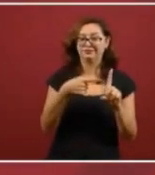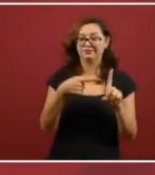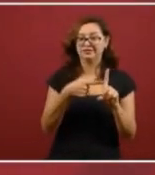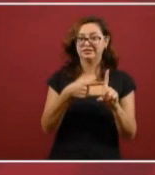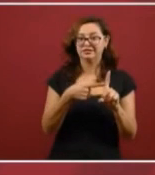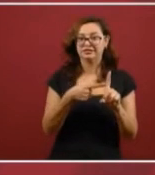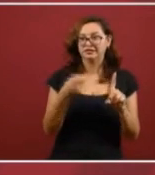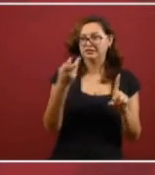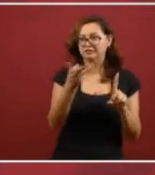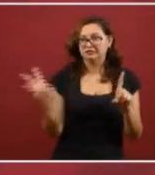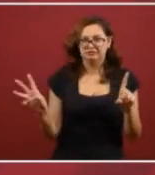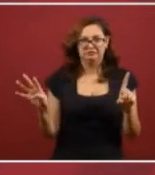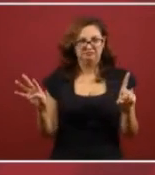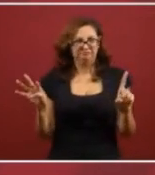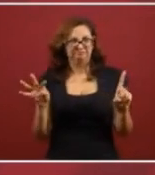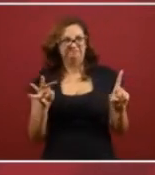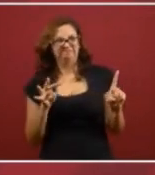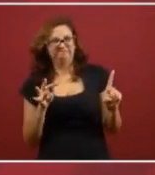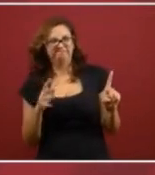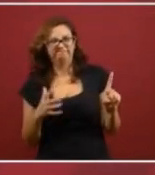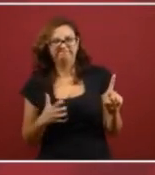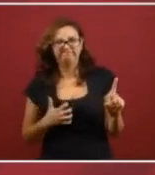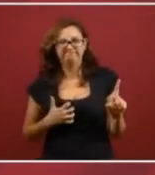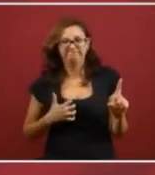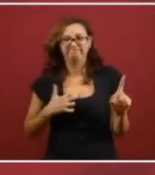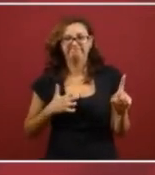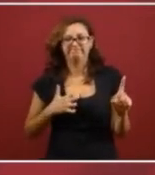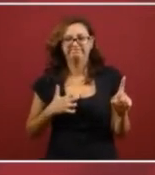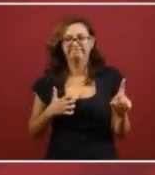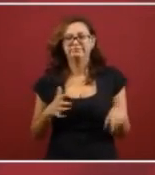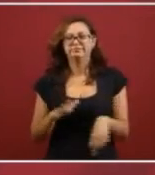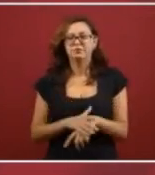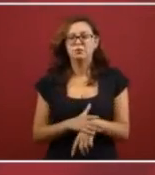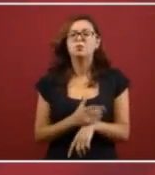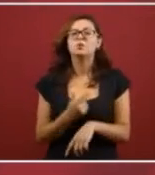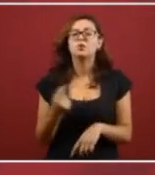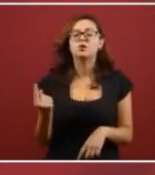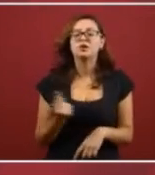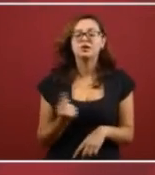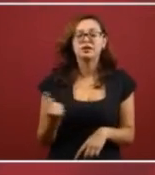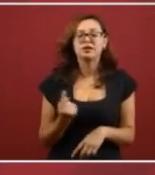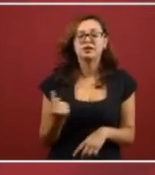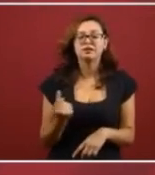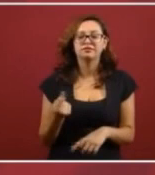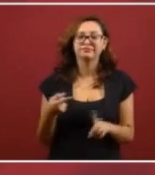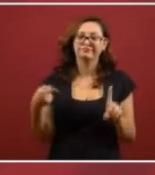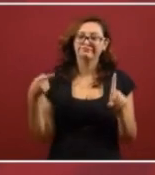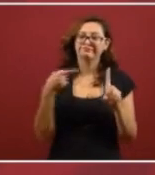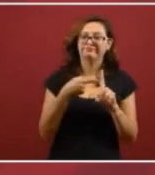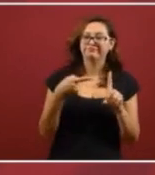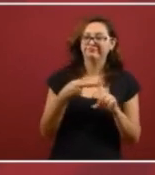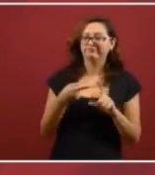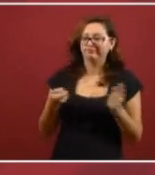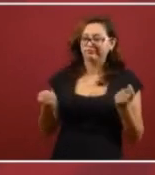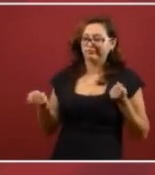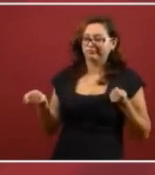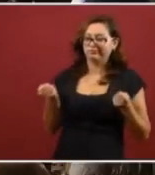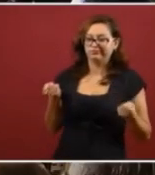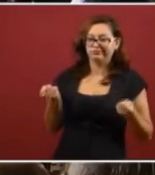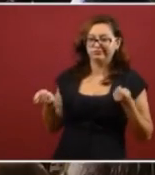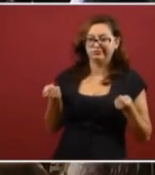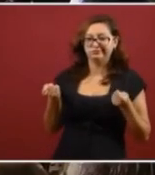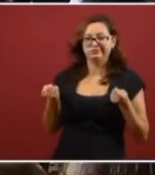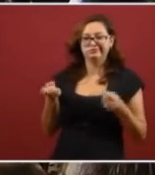con malos ojos, like porque to like their eyes because la que tiene